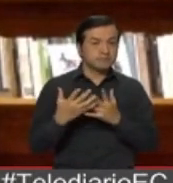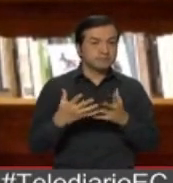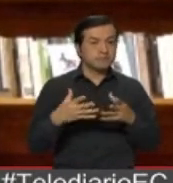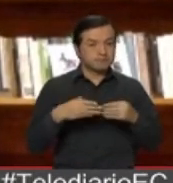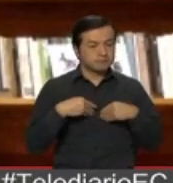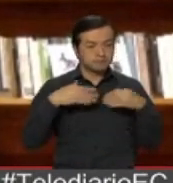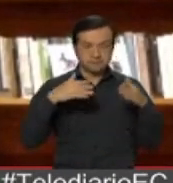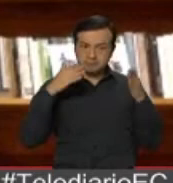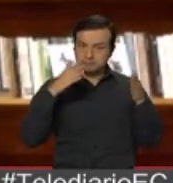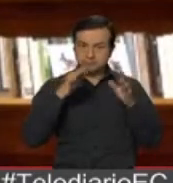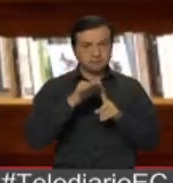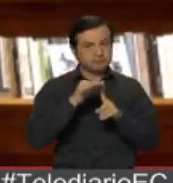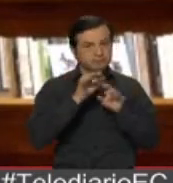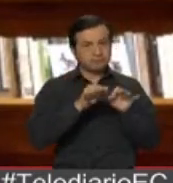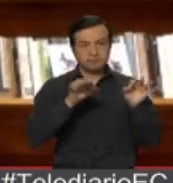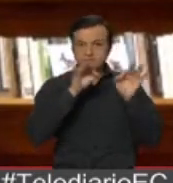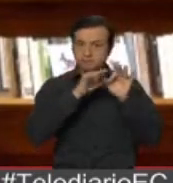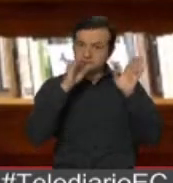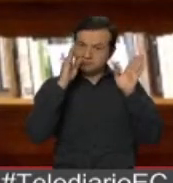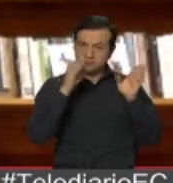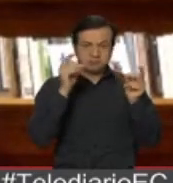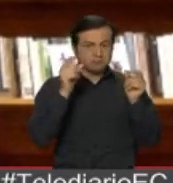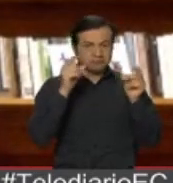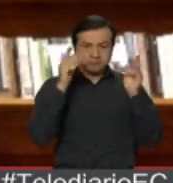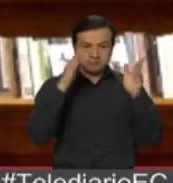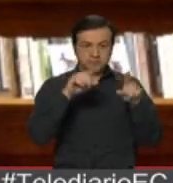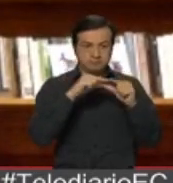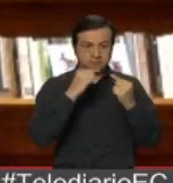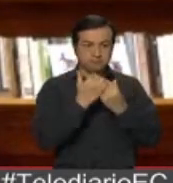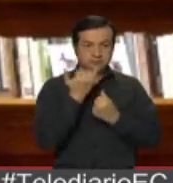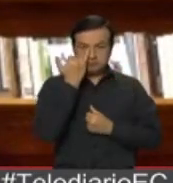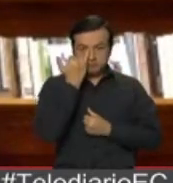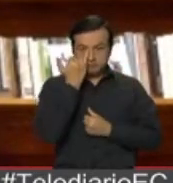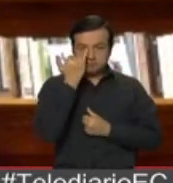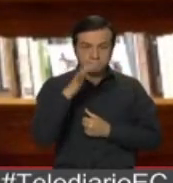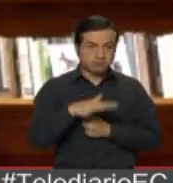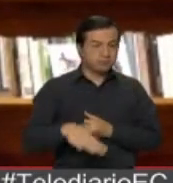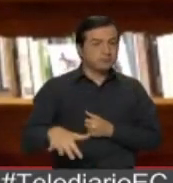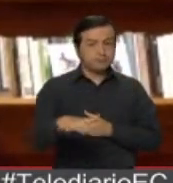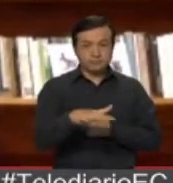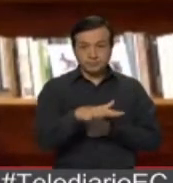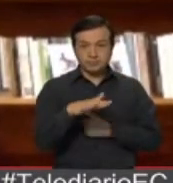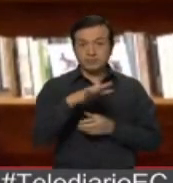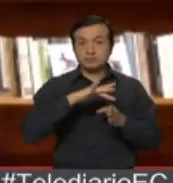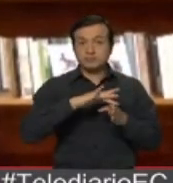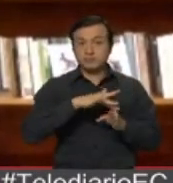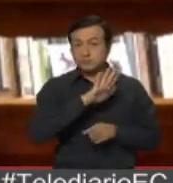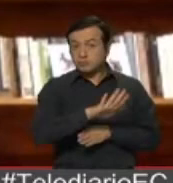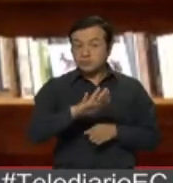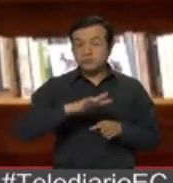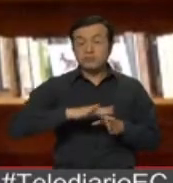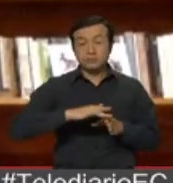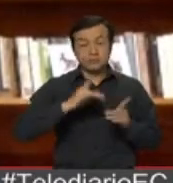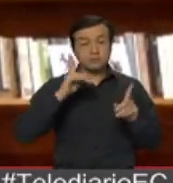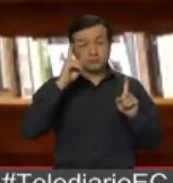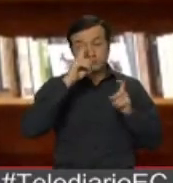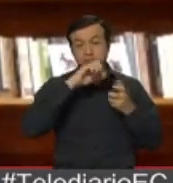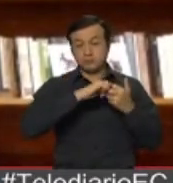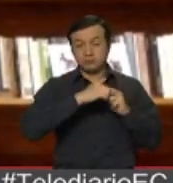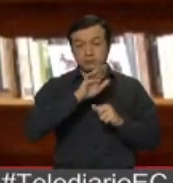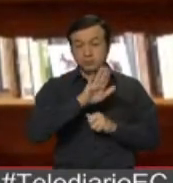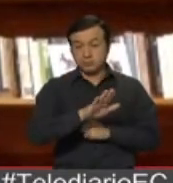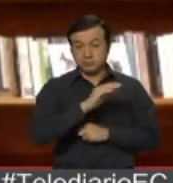una atención especial y preferente a los pueblos y nacionalidades, porque el riesgo mayor dentro de su